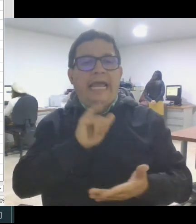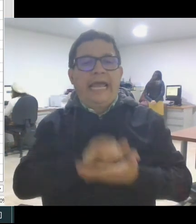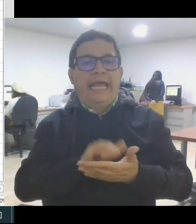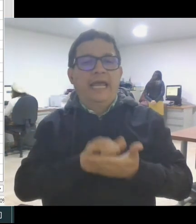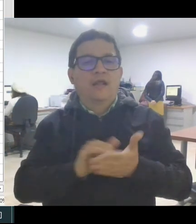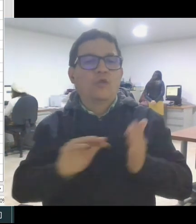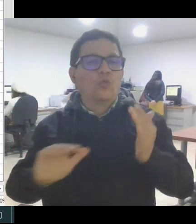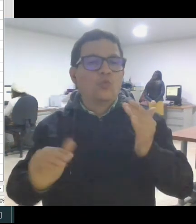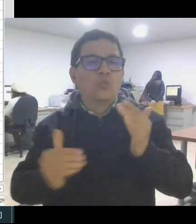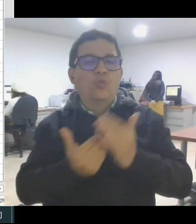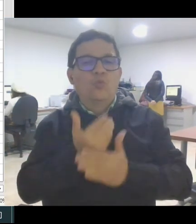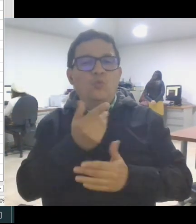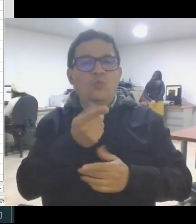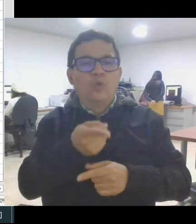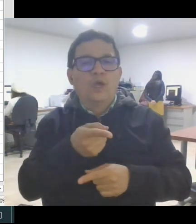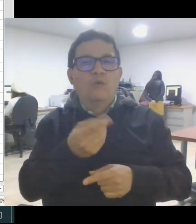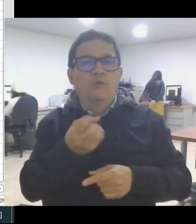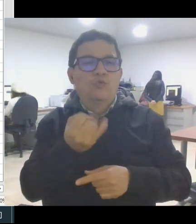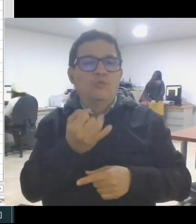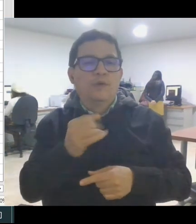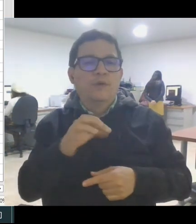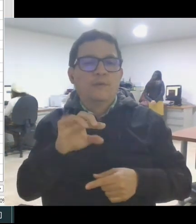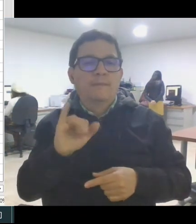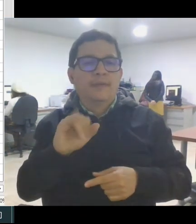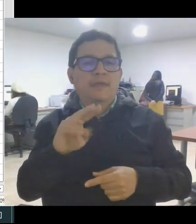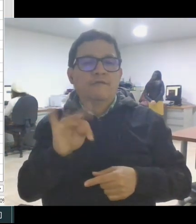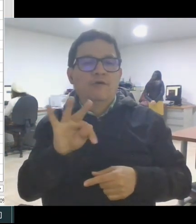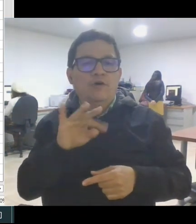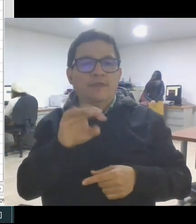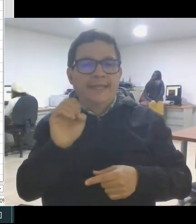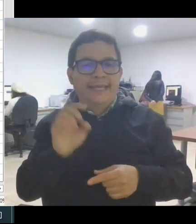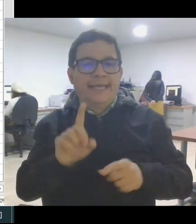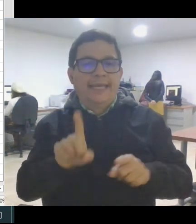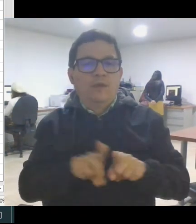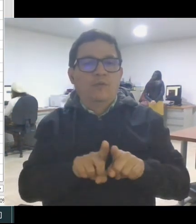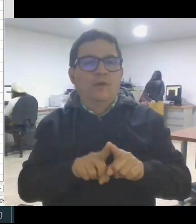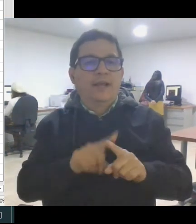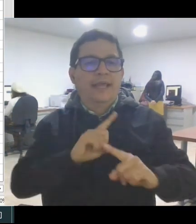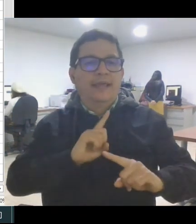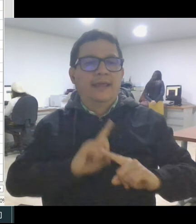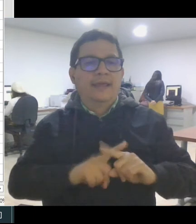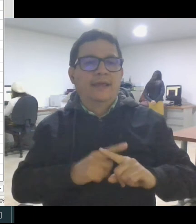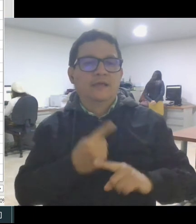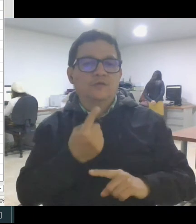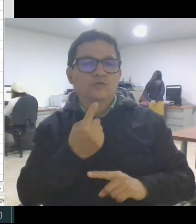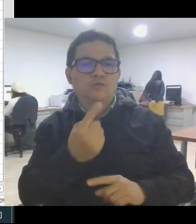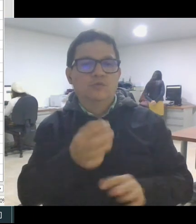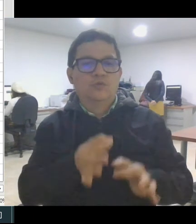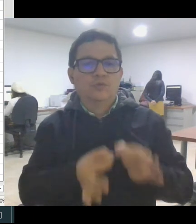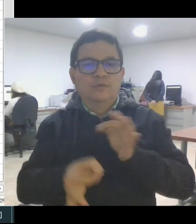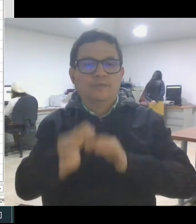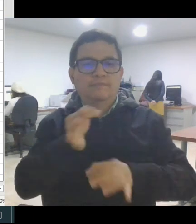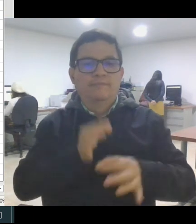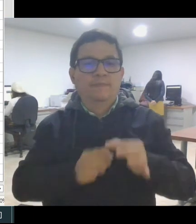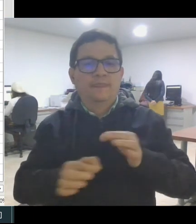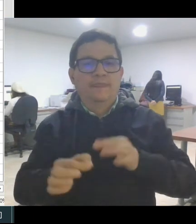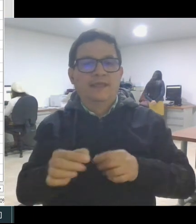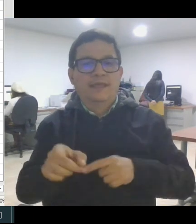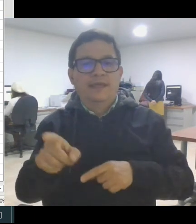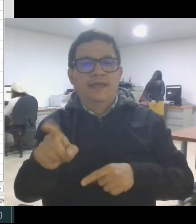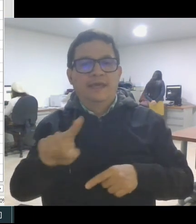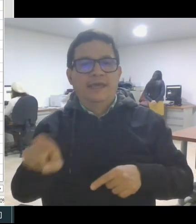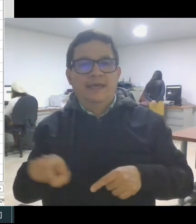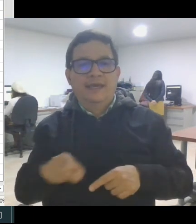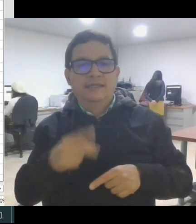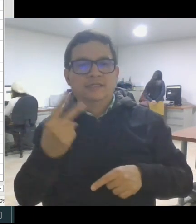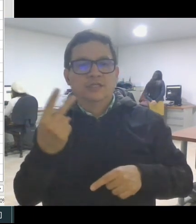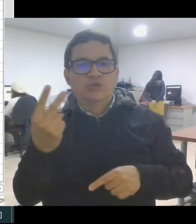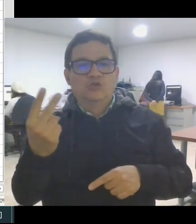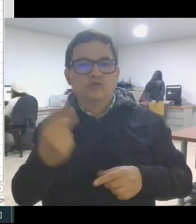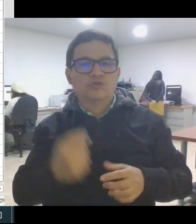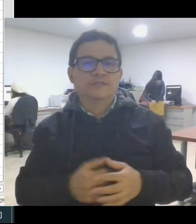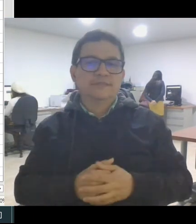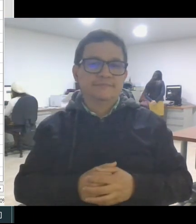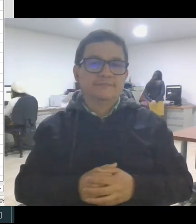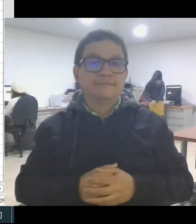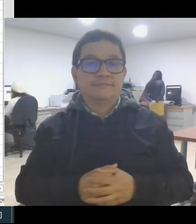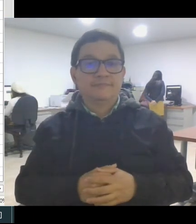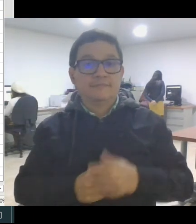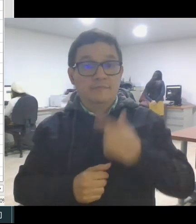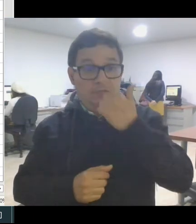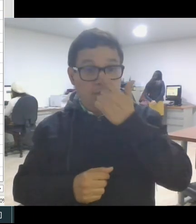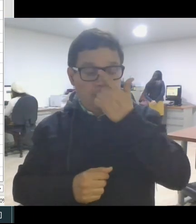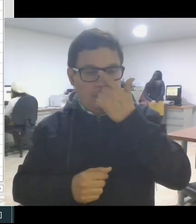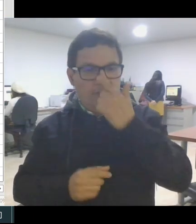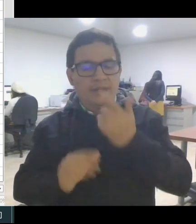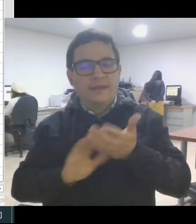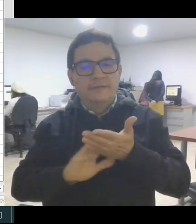número pivote. Quiere decir que esta x1 va a reemplazar esta s2, como se pueden dar cuenta acá. Hago